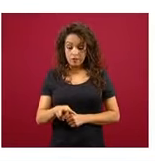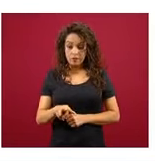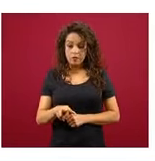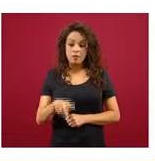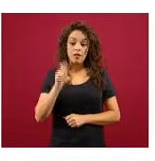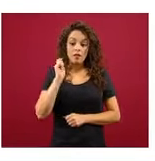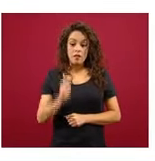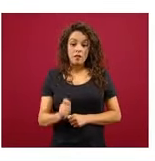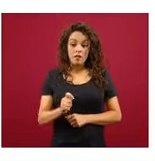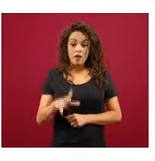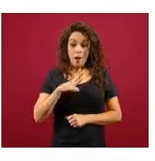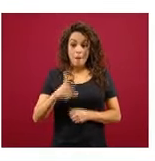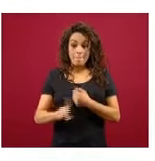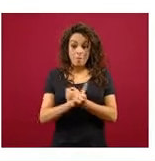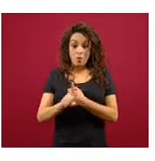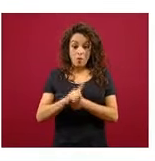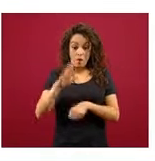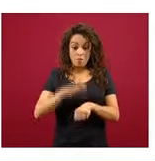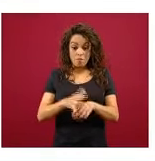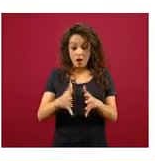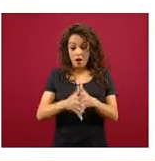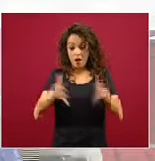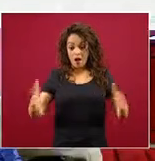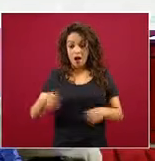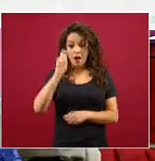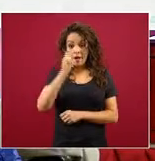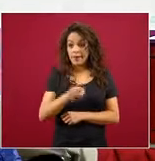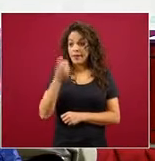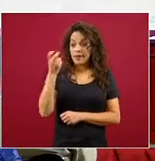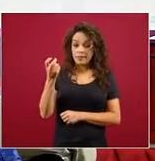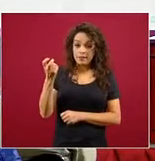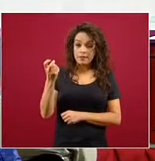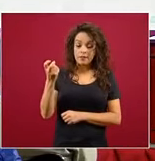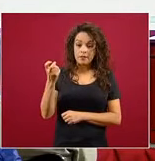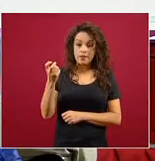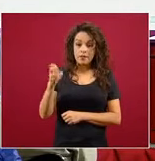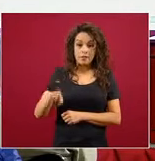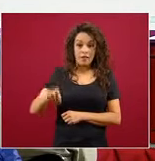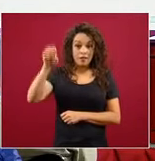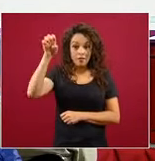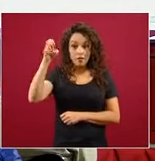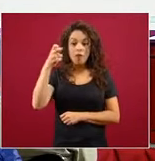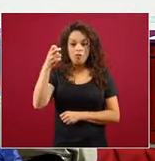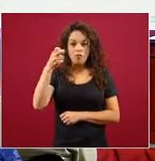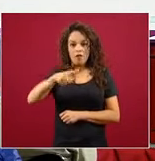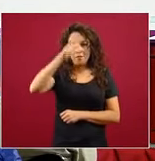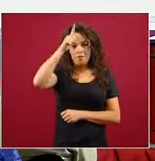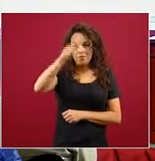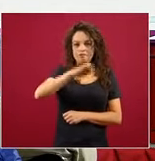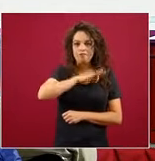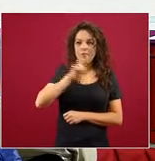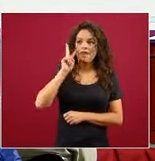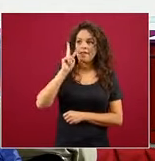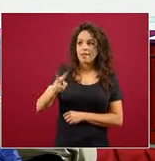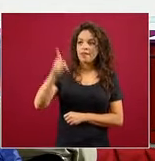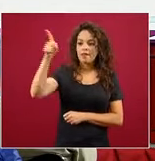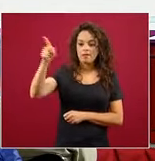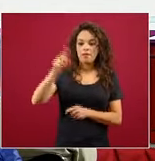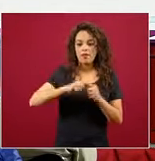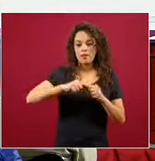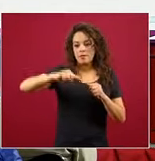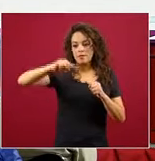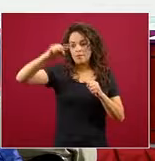de edad es verlo por letalidad o en su momento por mortalidad, y es precisamente lo que vemos en la curva de color verde. Aquí